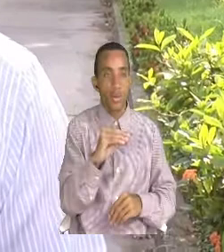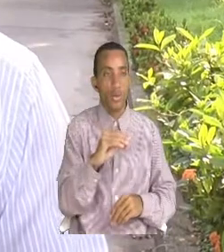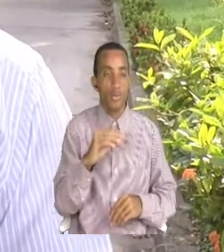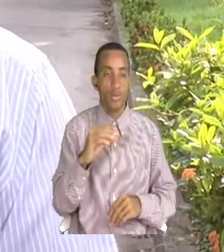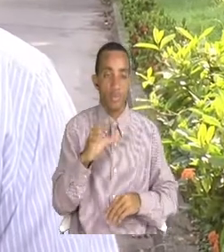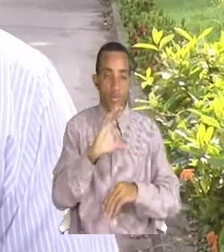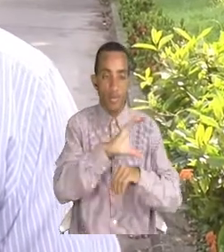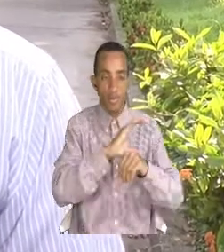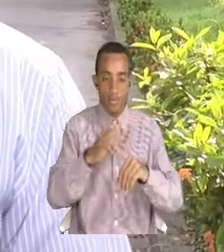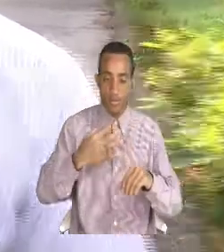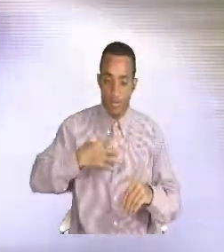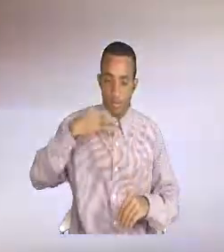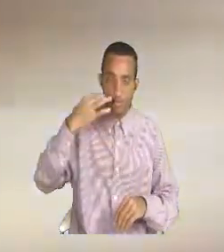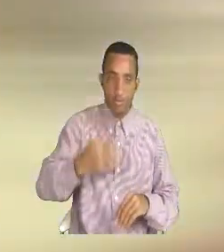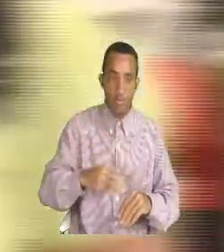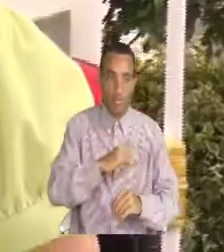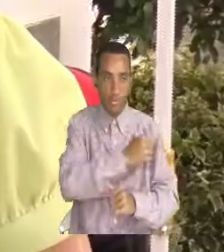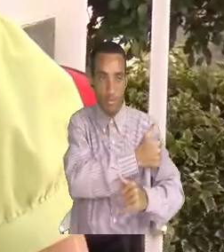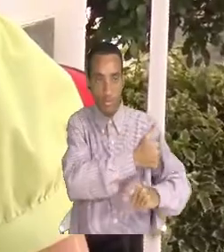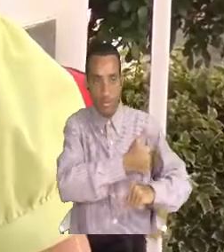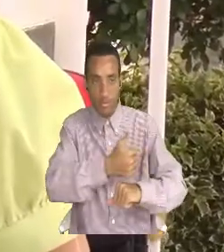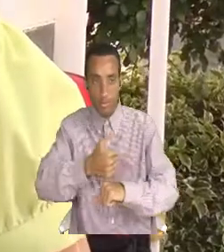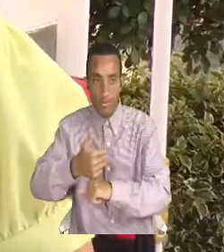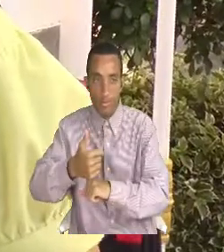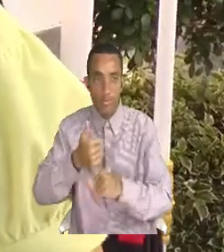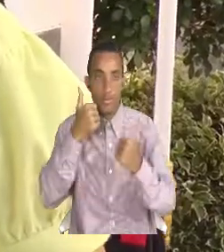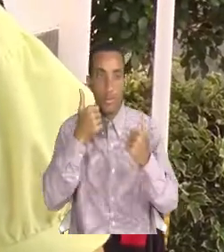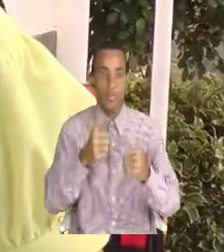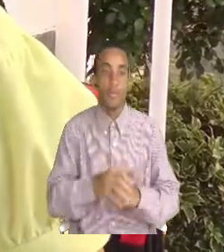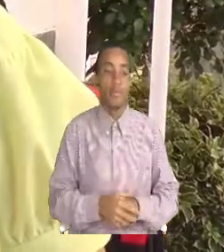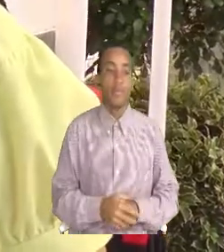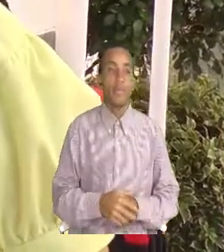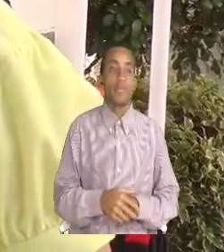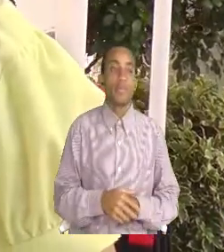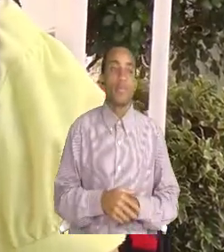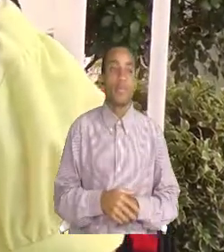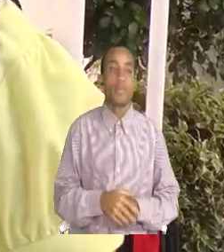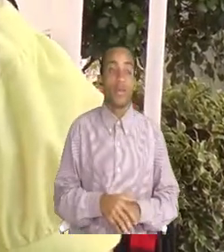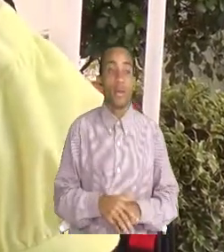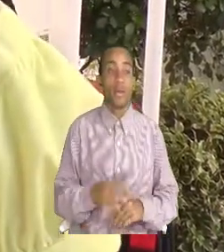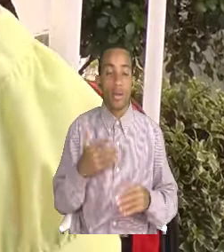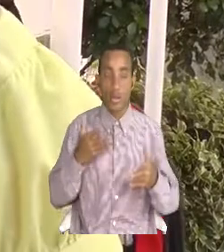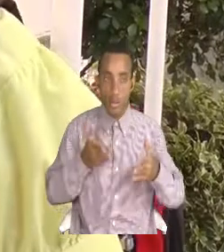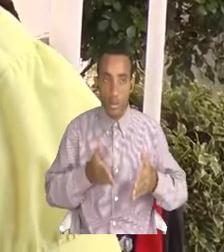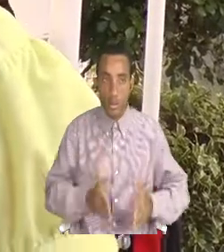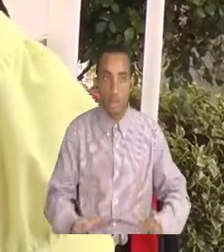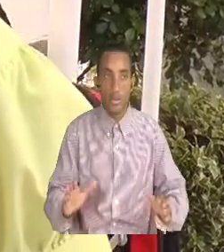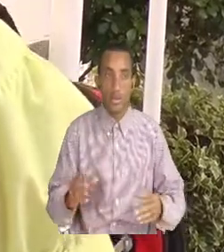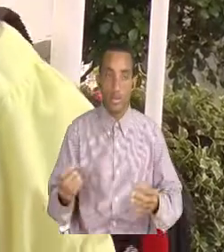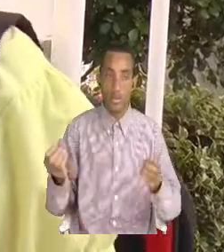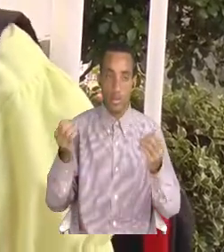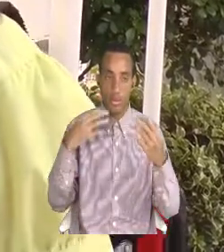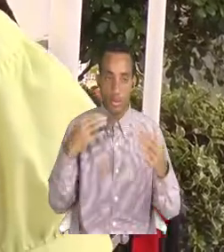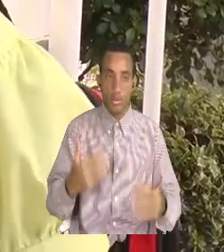realidad es muy importante para la ciudad. Que pues fue la ciudad que me vio nacer, la que me ha dado de crecer, comer,